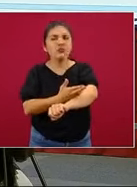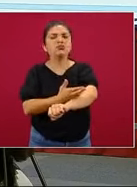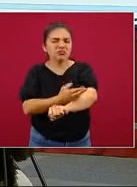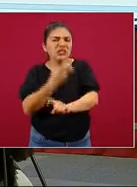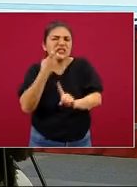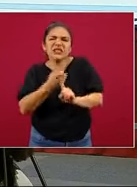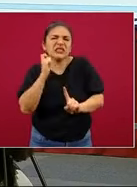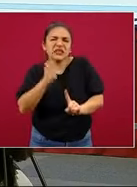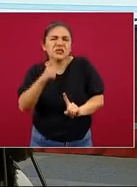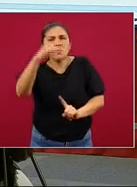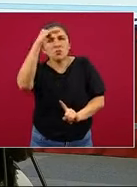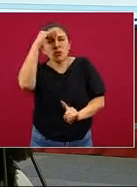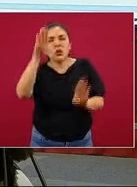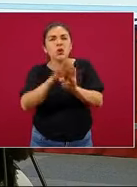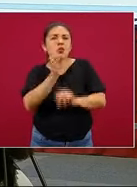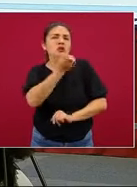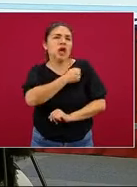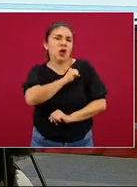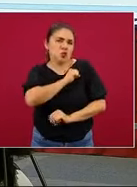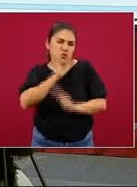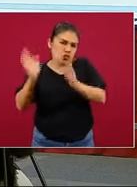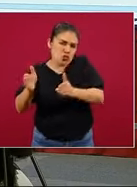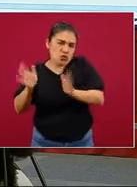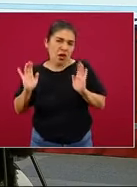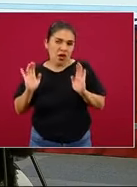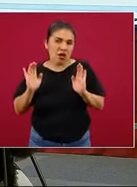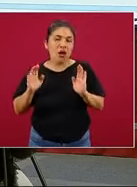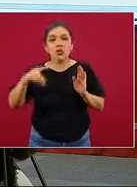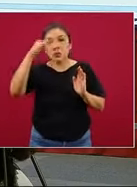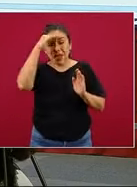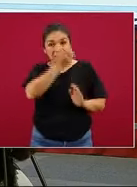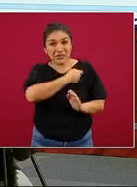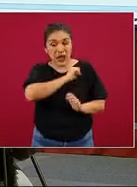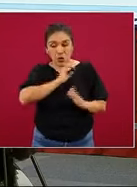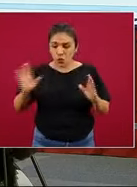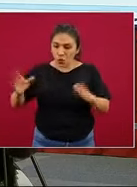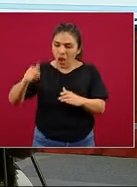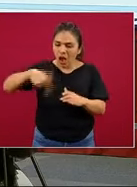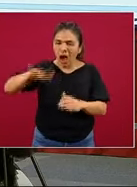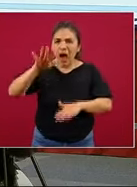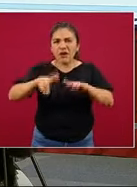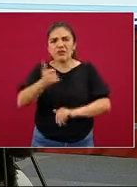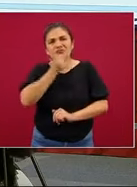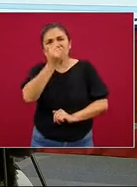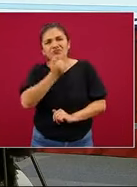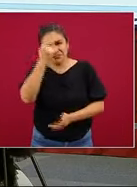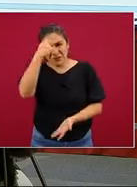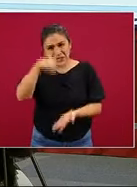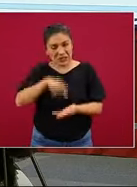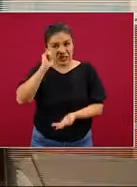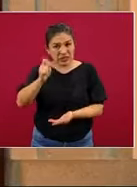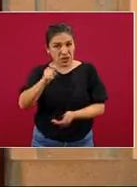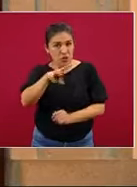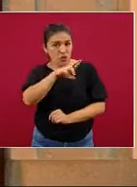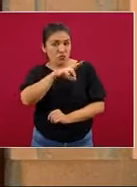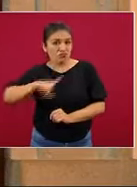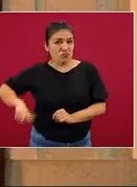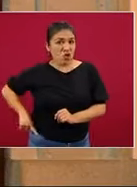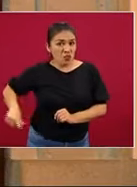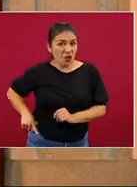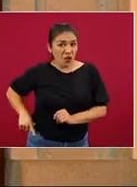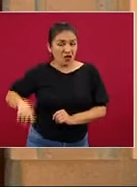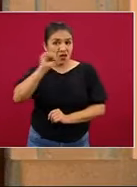salud, pensamos en el sector salud, ¿no? Y cuando pensamos en el sector salud a veces nos confundimos y creemos que solo es el sector público, Secretaría